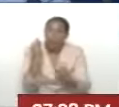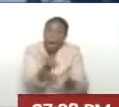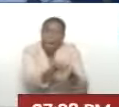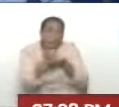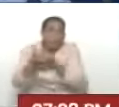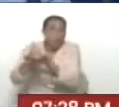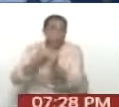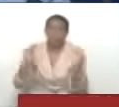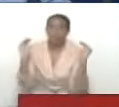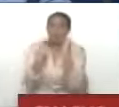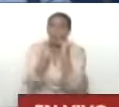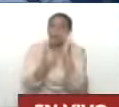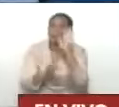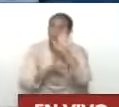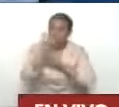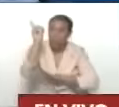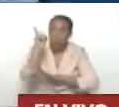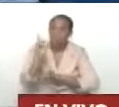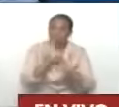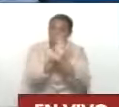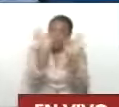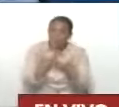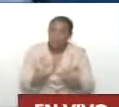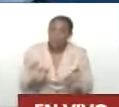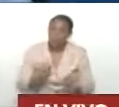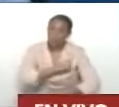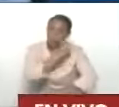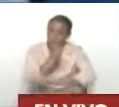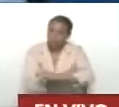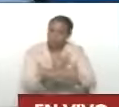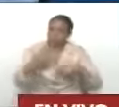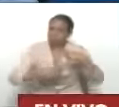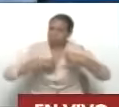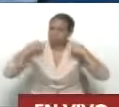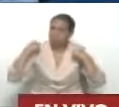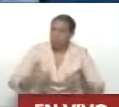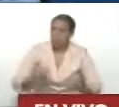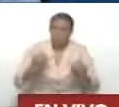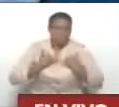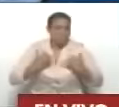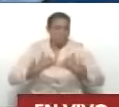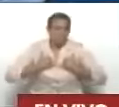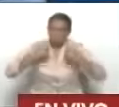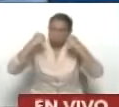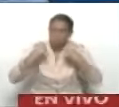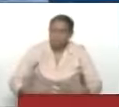país, que desarrolle unas fuerzas productivas sólidas, autosustentables.